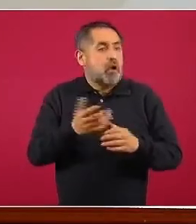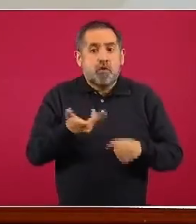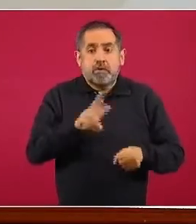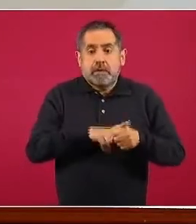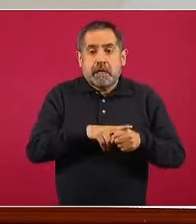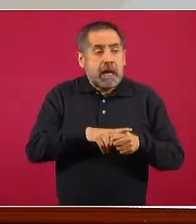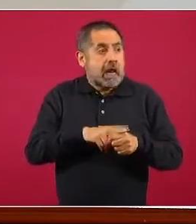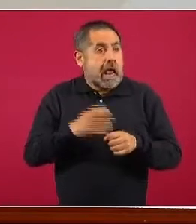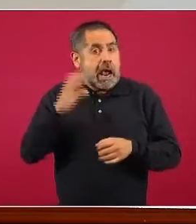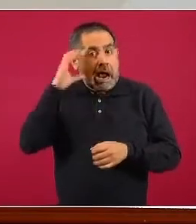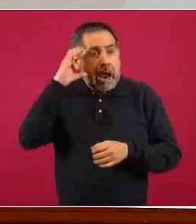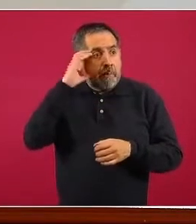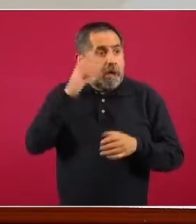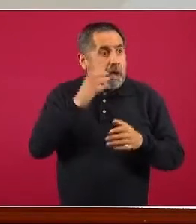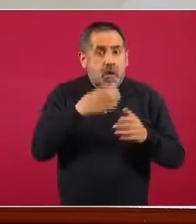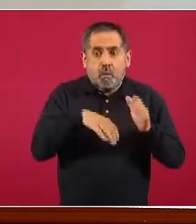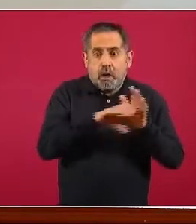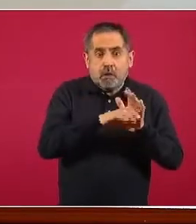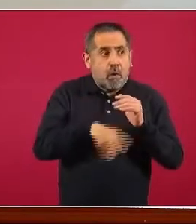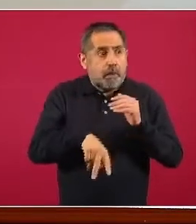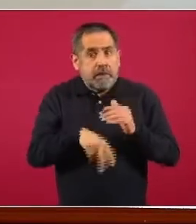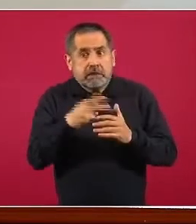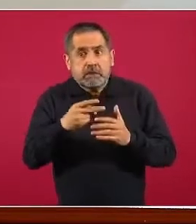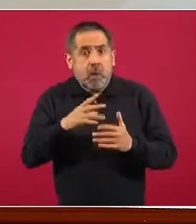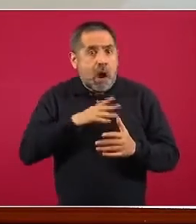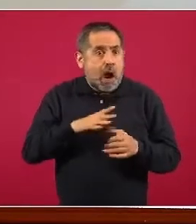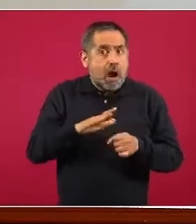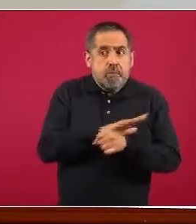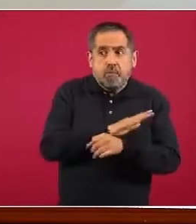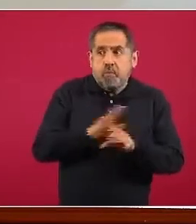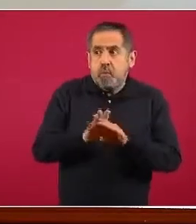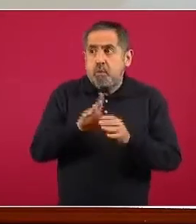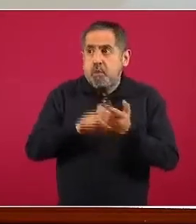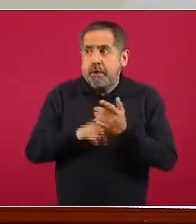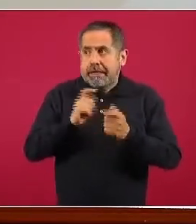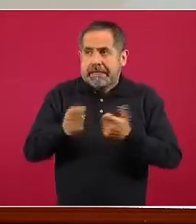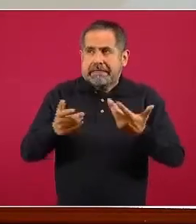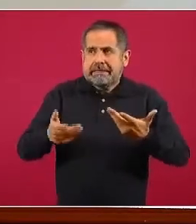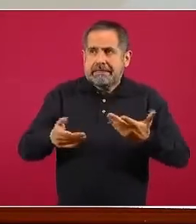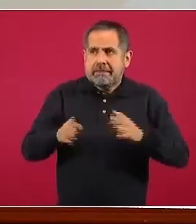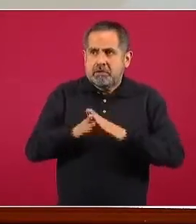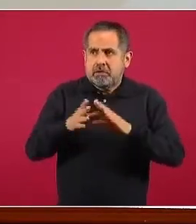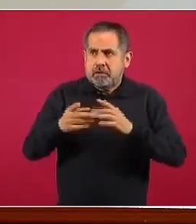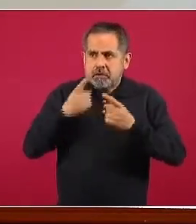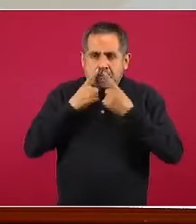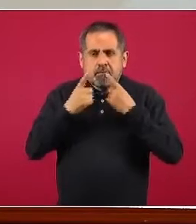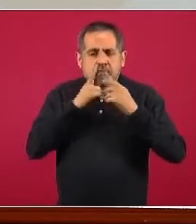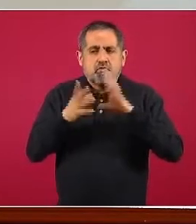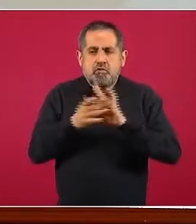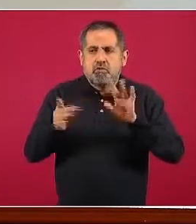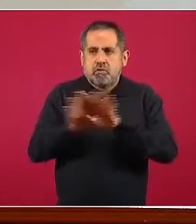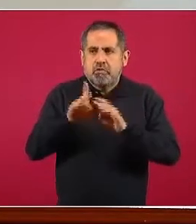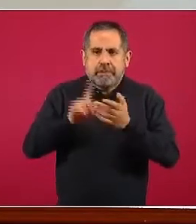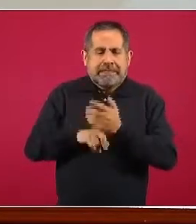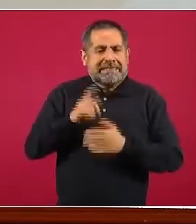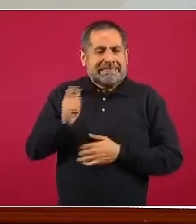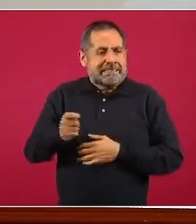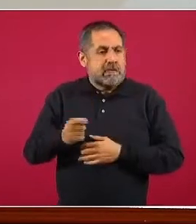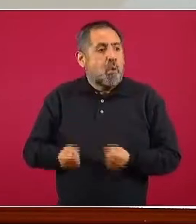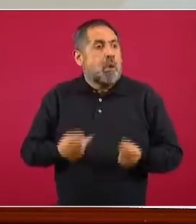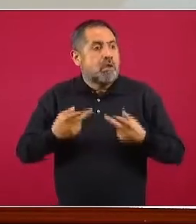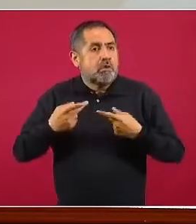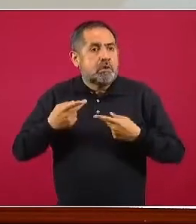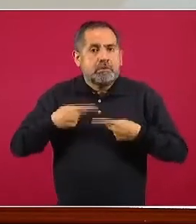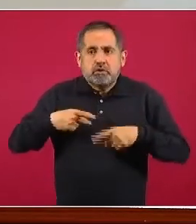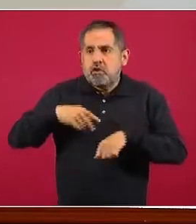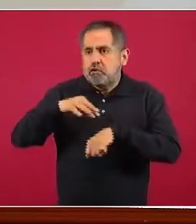hospital, así también como las intervenciones comunitarias, el abasto de medicamentos u otros insumos y el recurso humano necesario